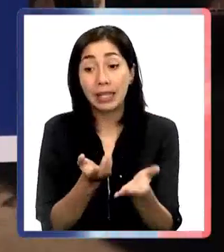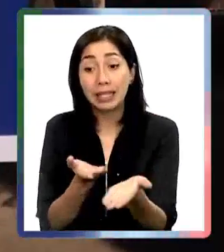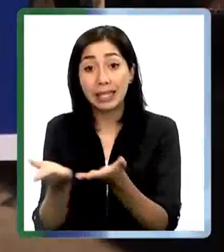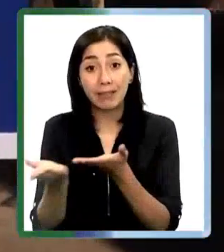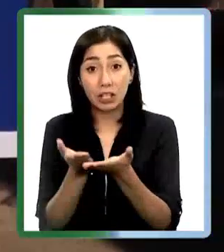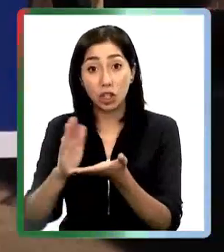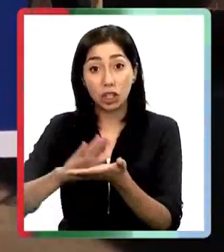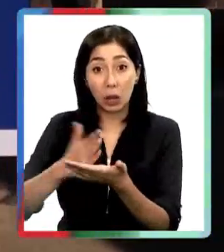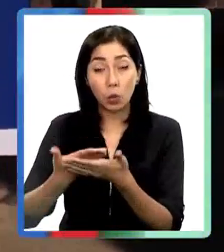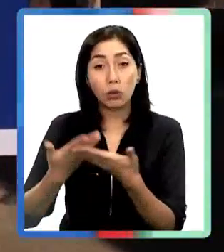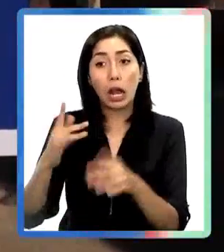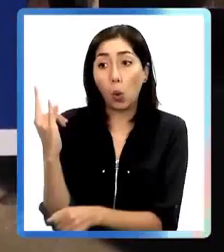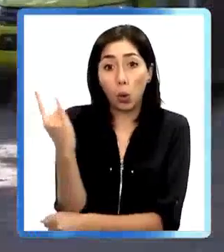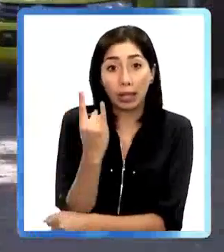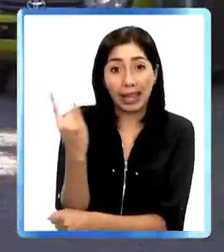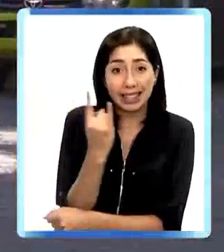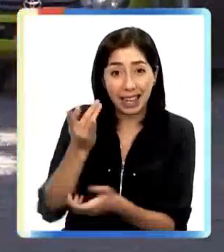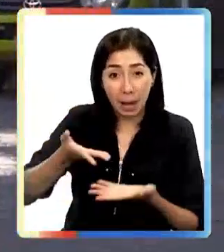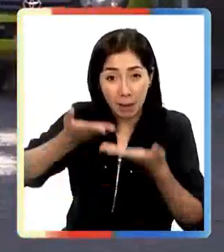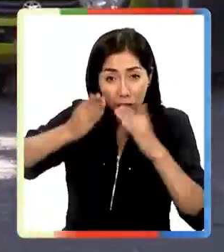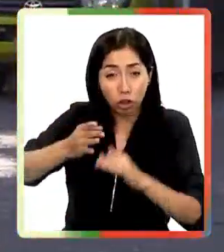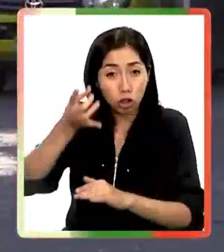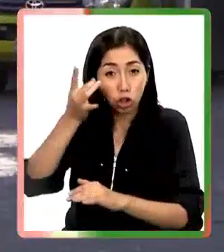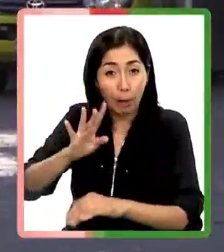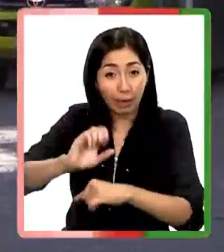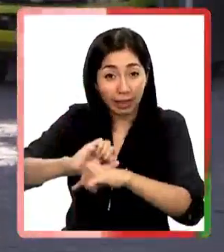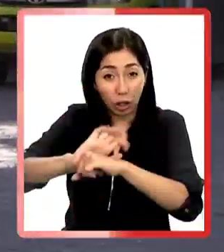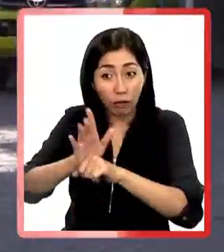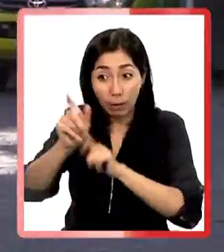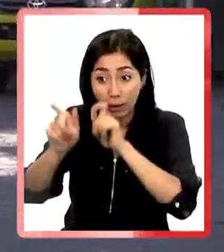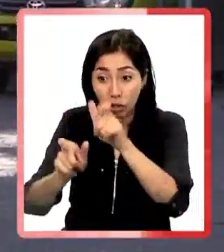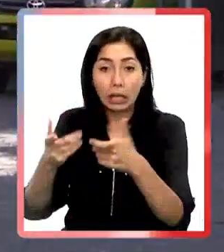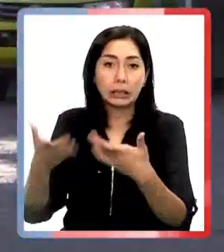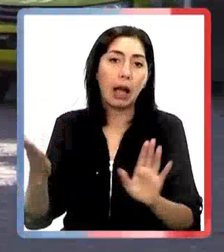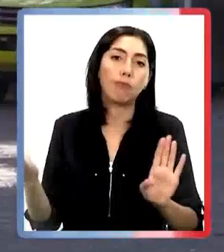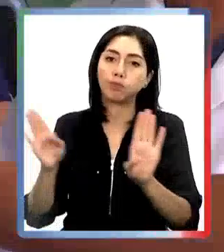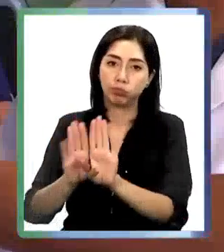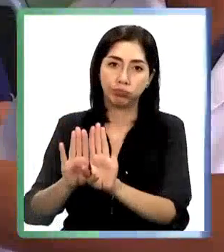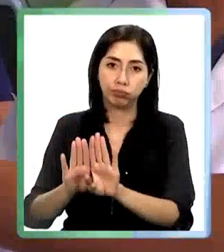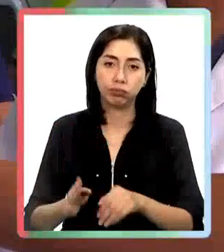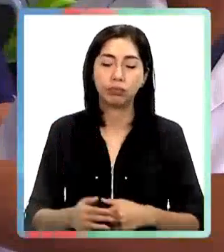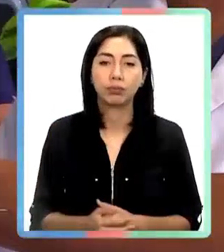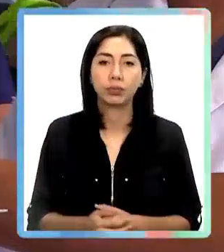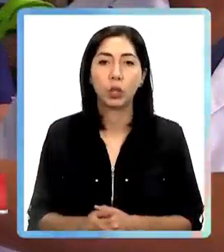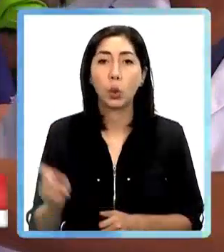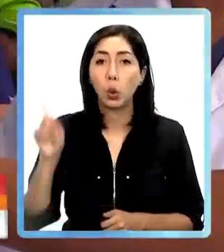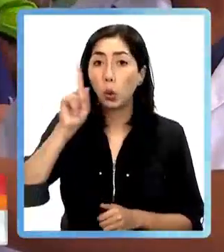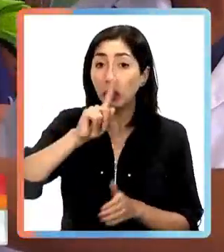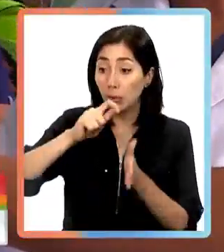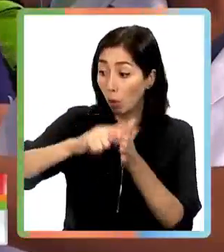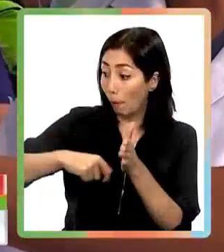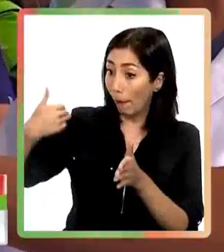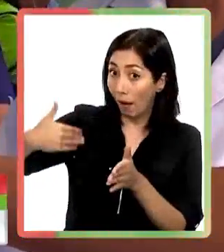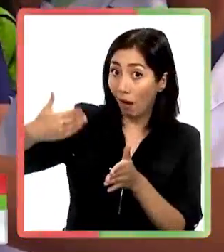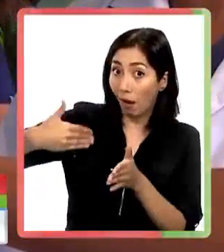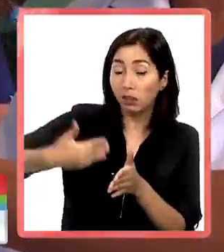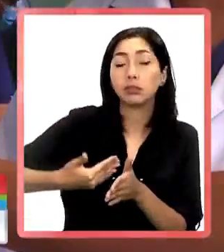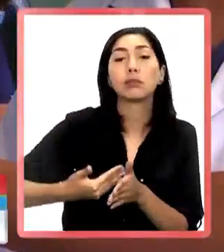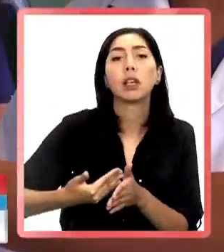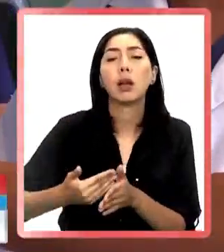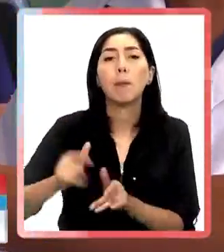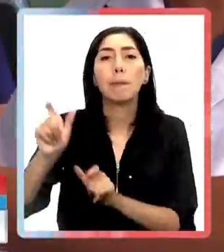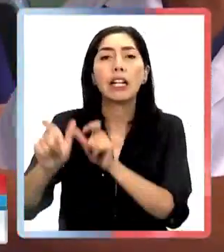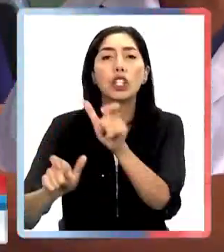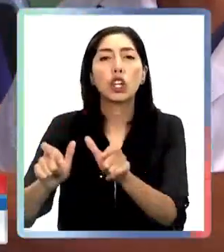Aconcagua concretó el cierre de la urgencia respiratoria que atendía exclusivamente a pacientes COVID. En los últimos meses, el porcentaje